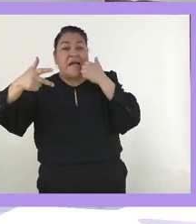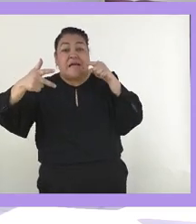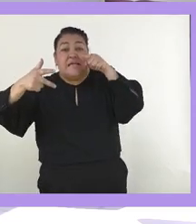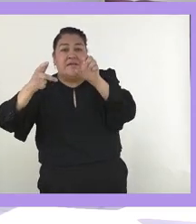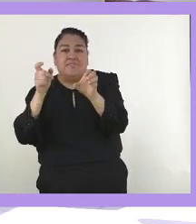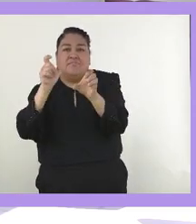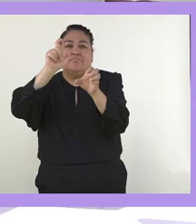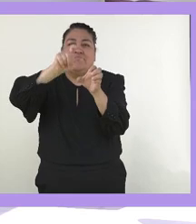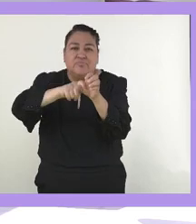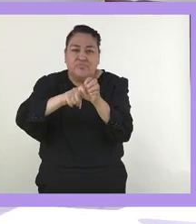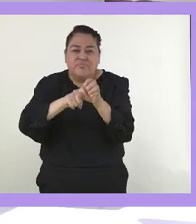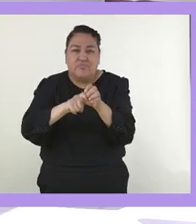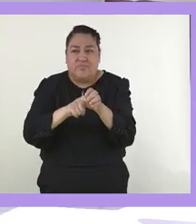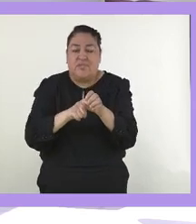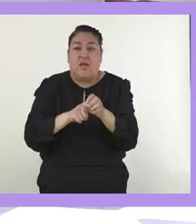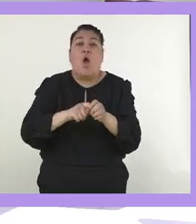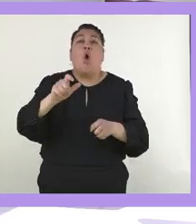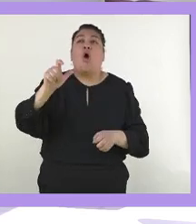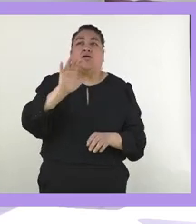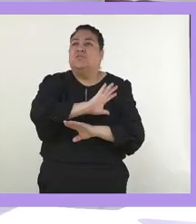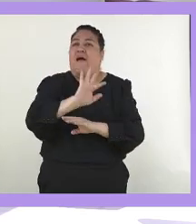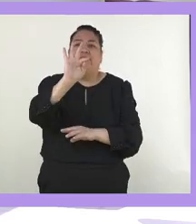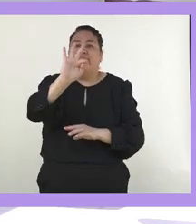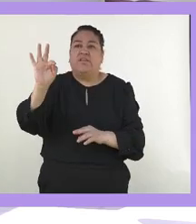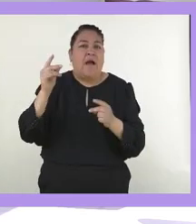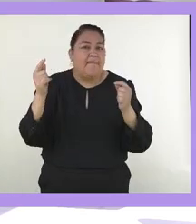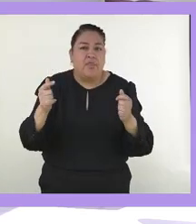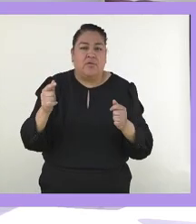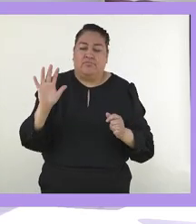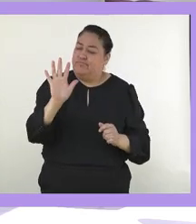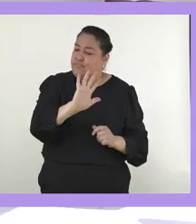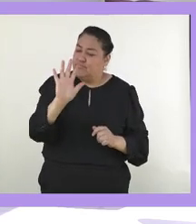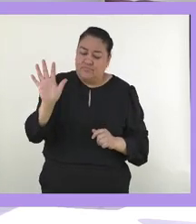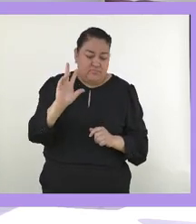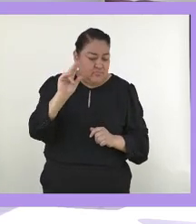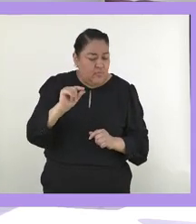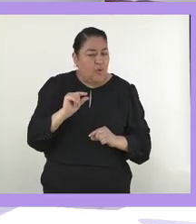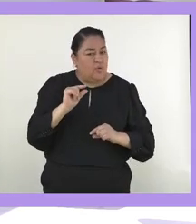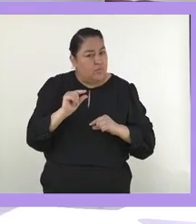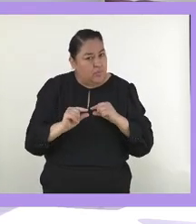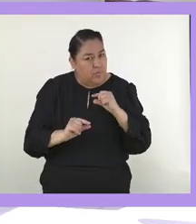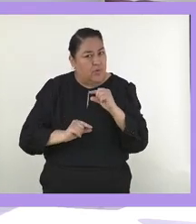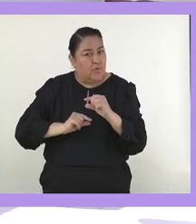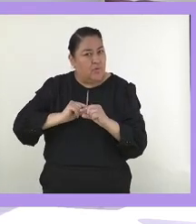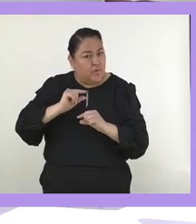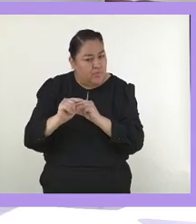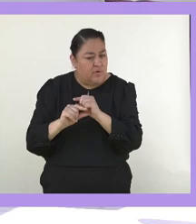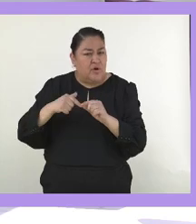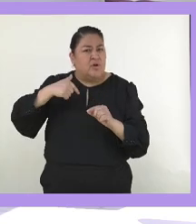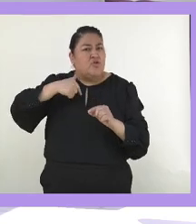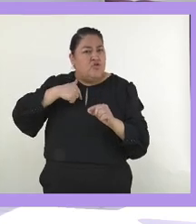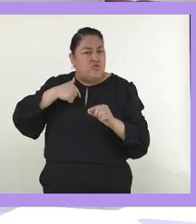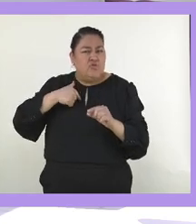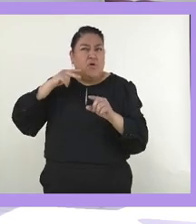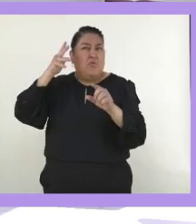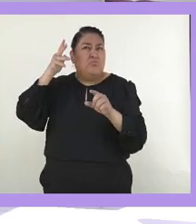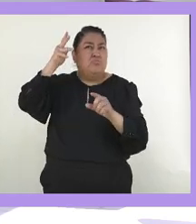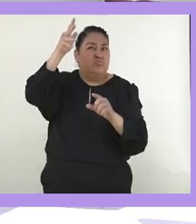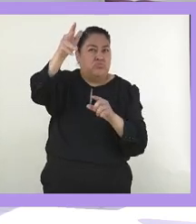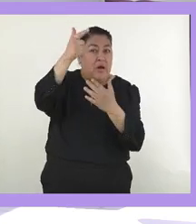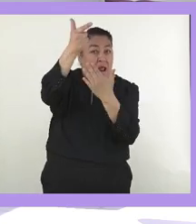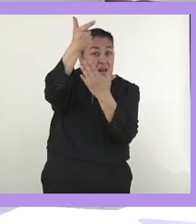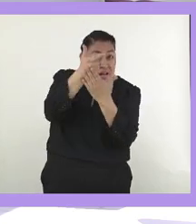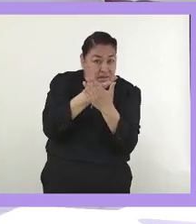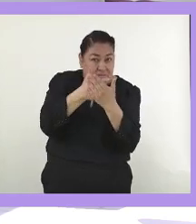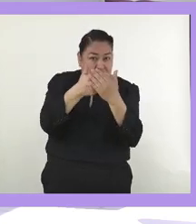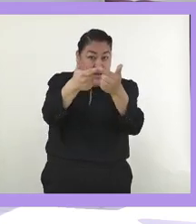ponerle fecha creo que eso no es lo importante yo creo que lo importante es analizar qué es lo que se necesita para llegar a esa élite